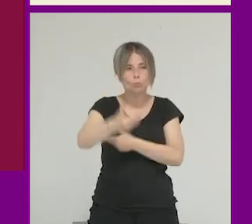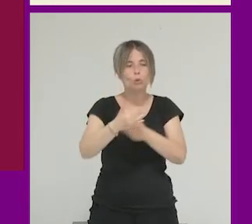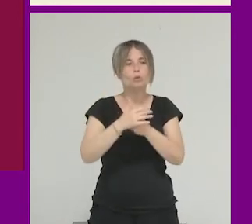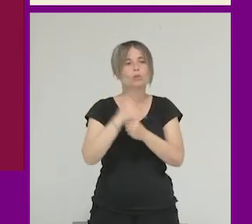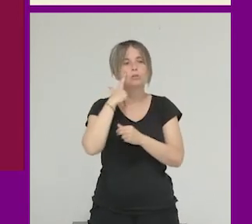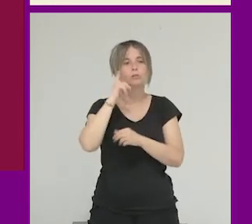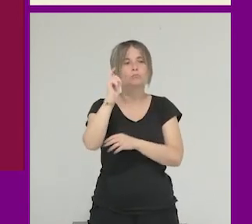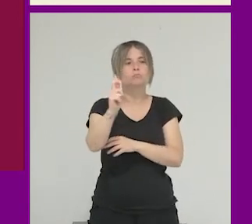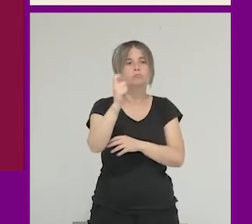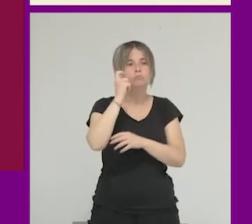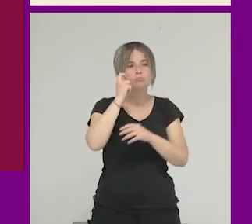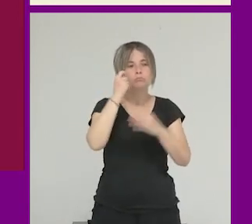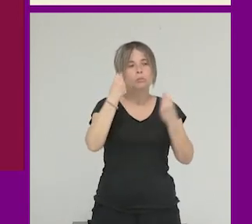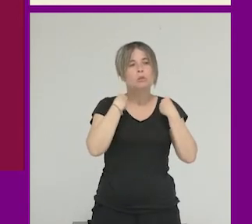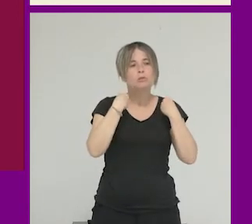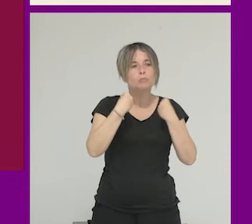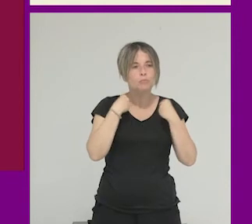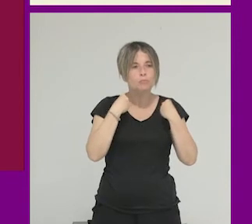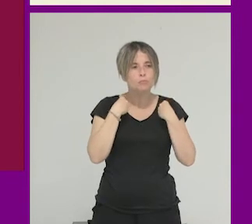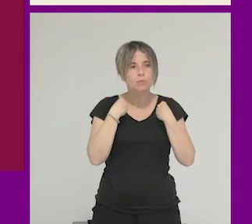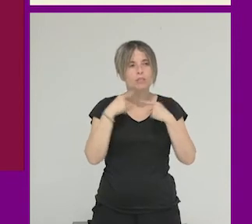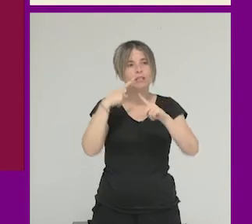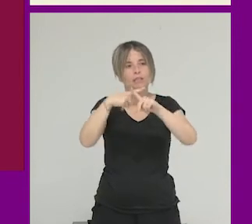duena biografia sexuala edo